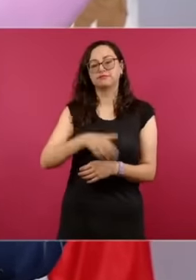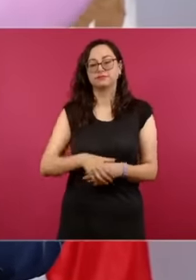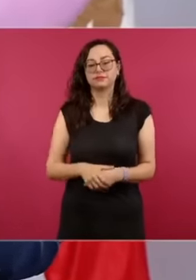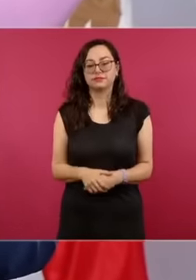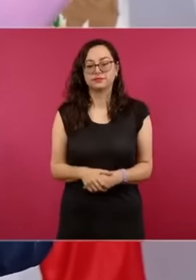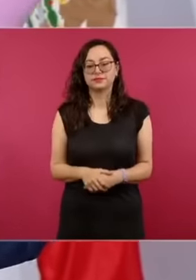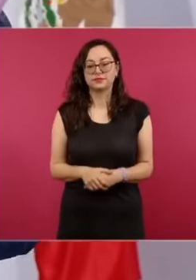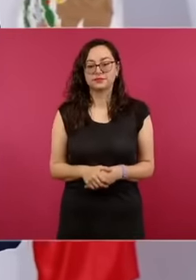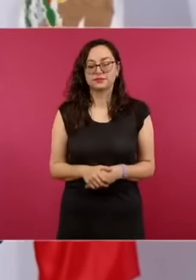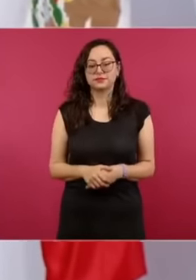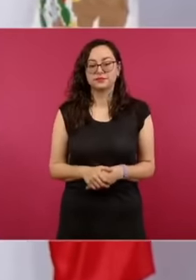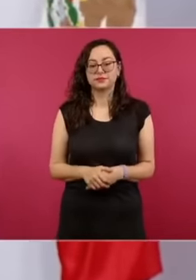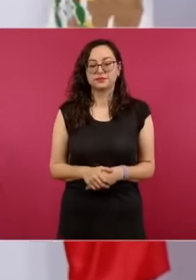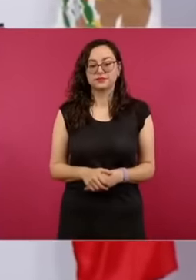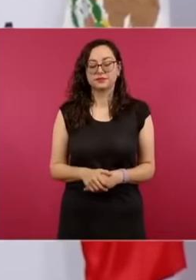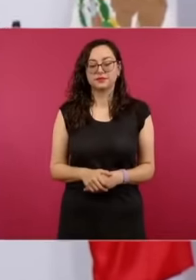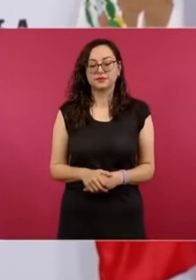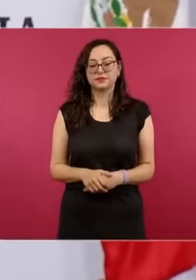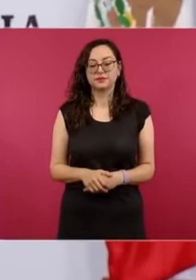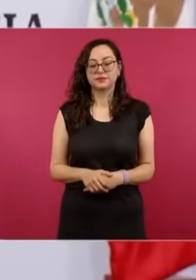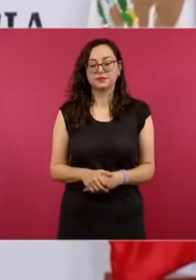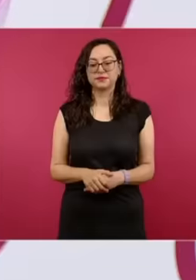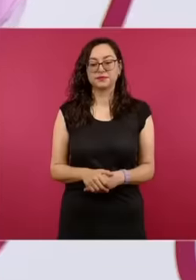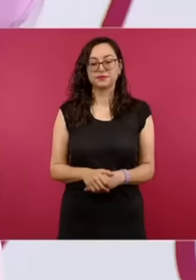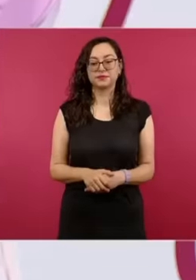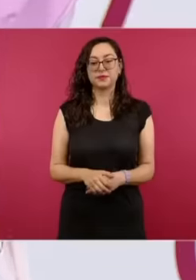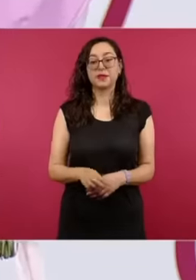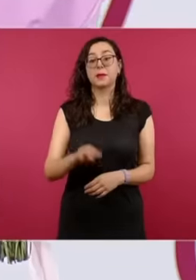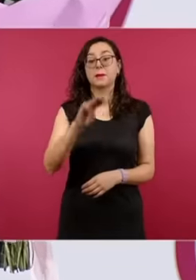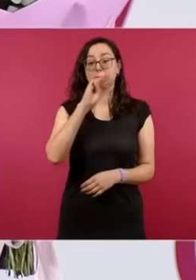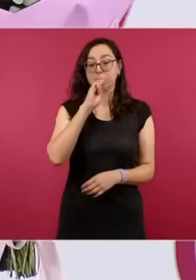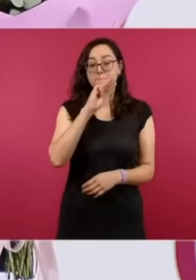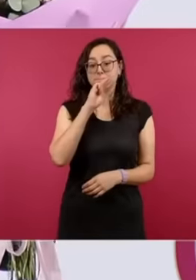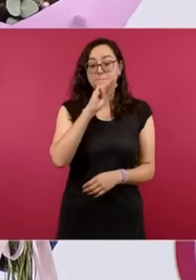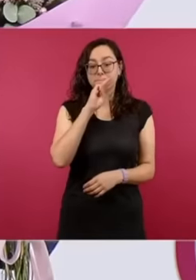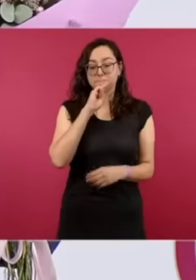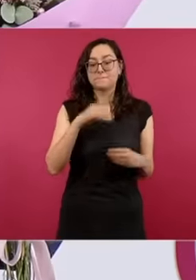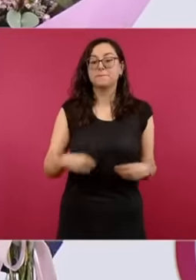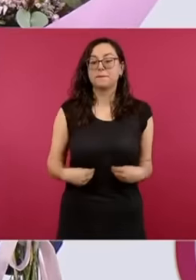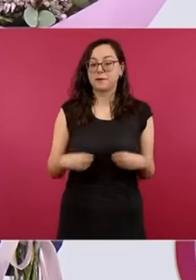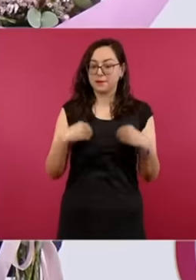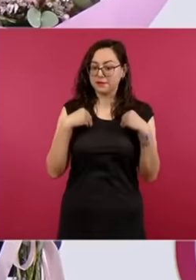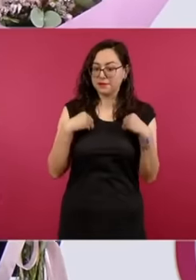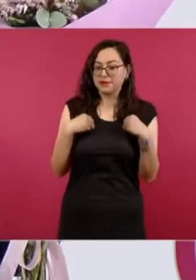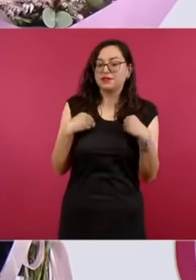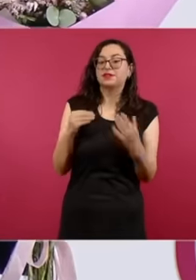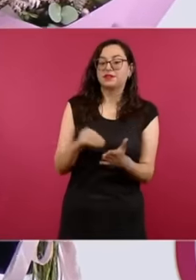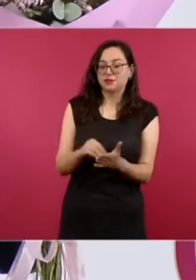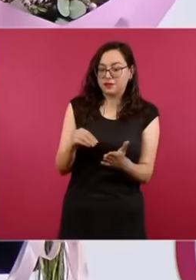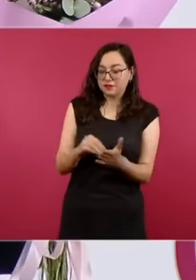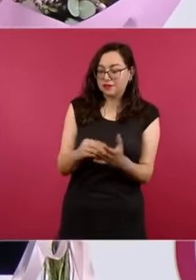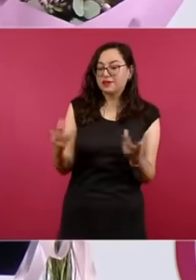para las mamás que están con nosotros,